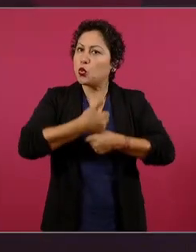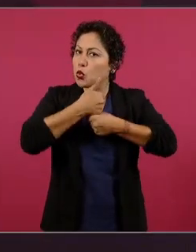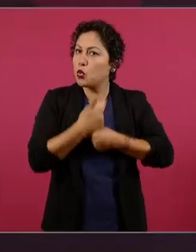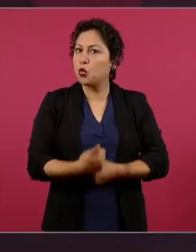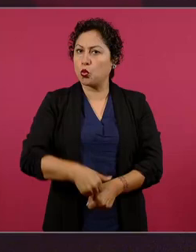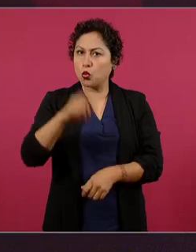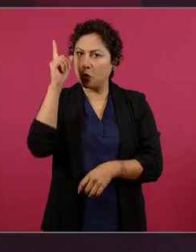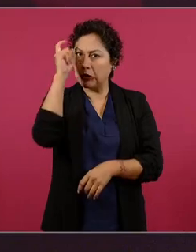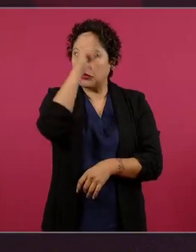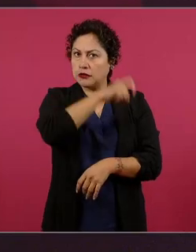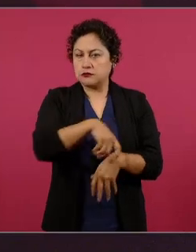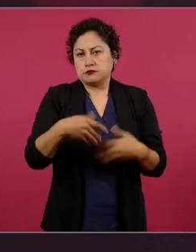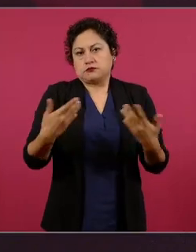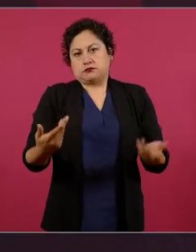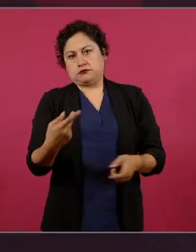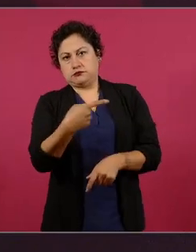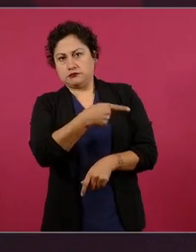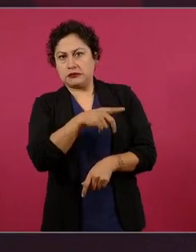murió en la cárcel,